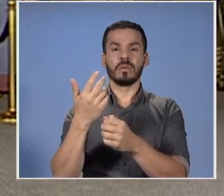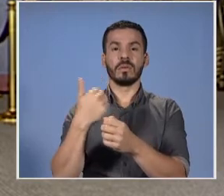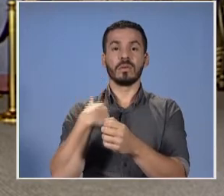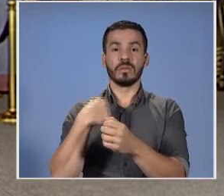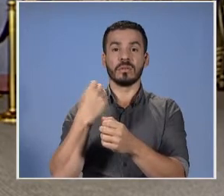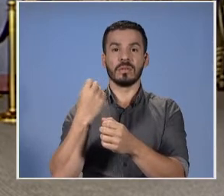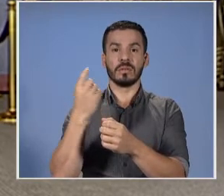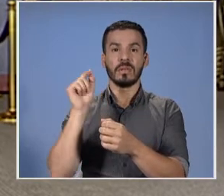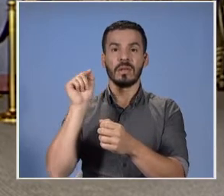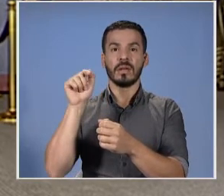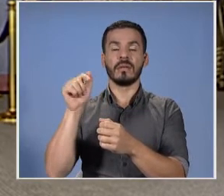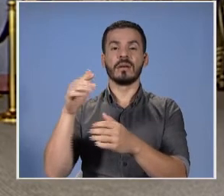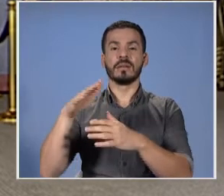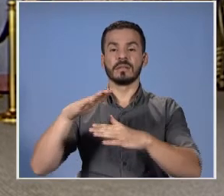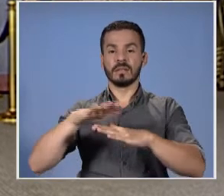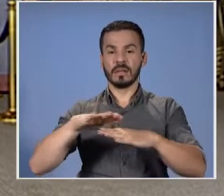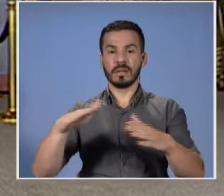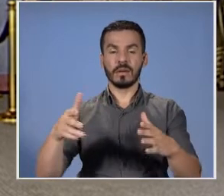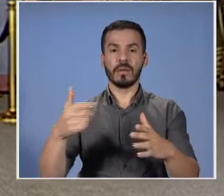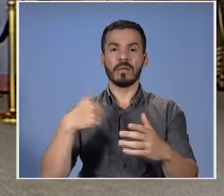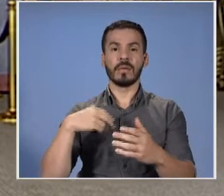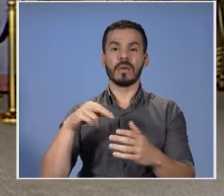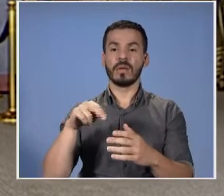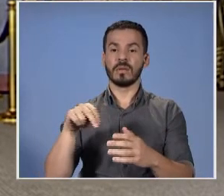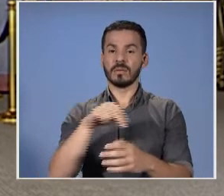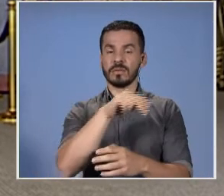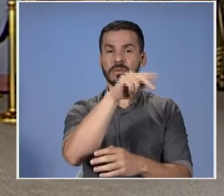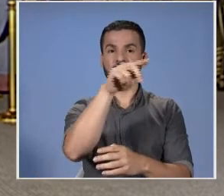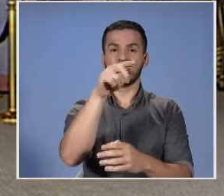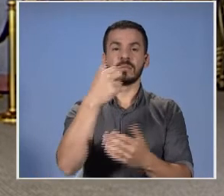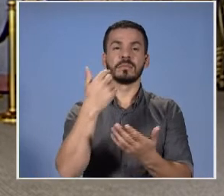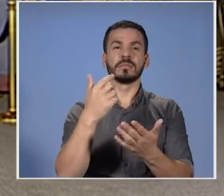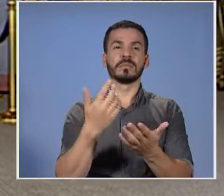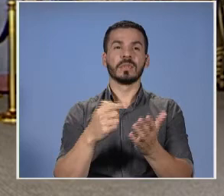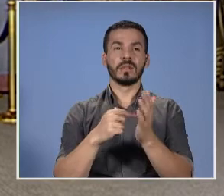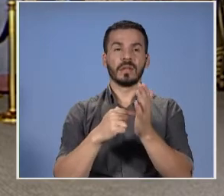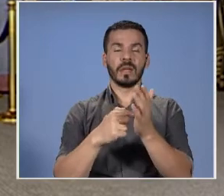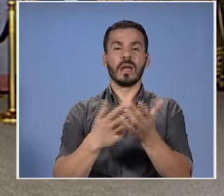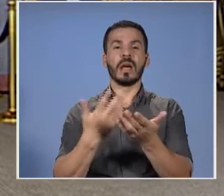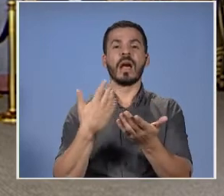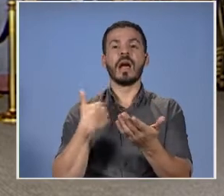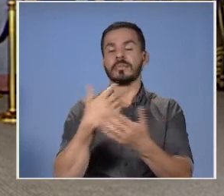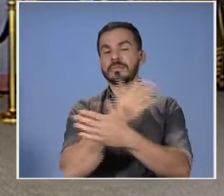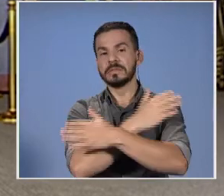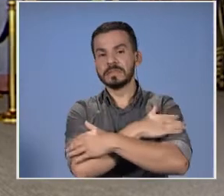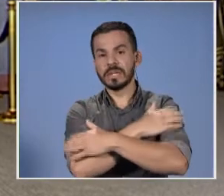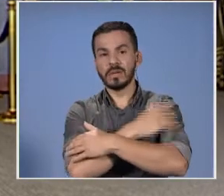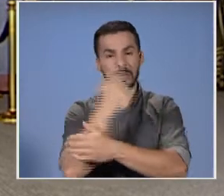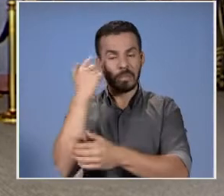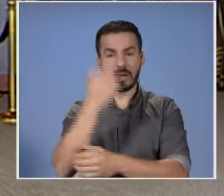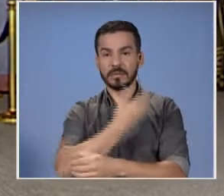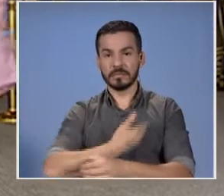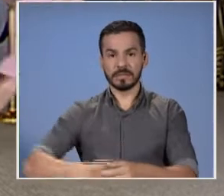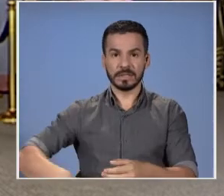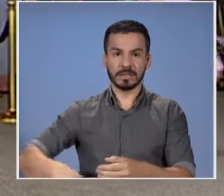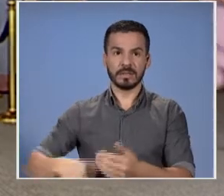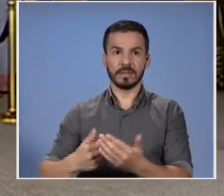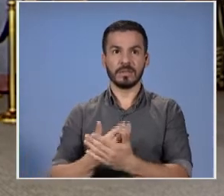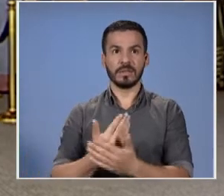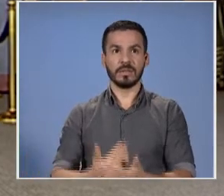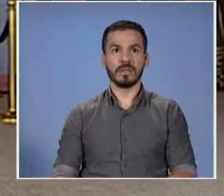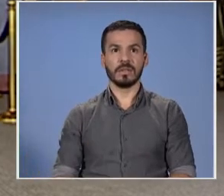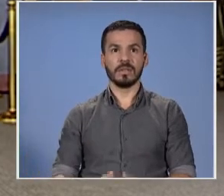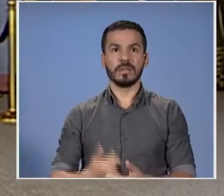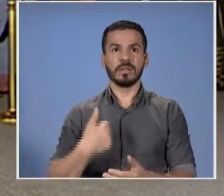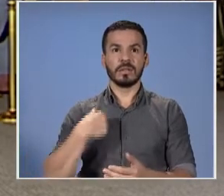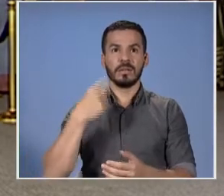tengo entendido, él va a estar en el foyer y van a subir por un lado y le van a presentar como los respetos, al presidente. Y ahí